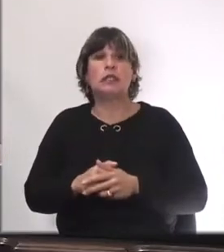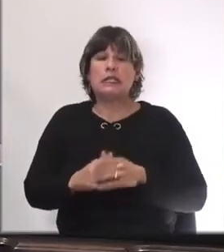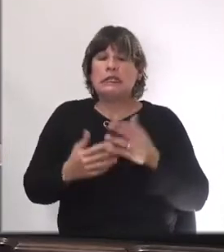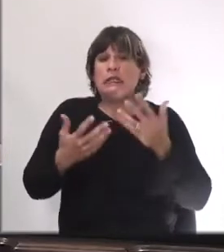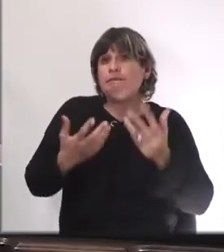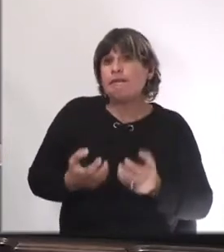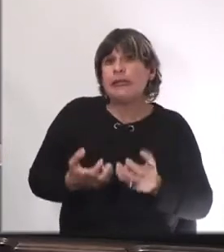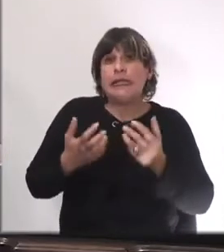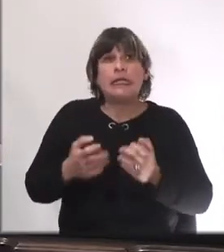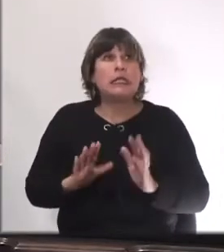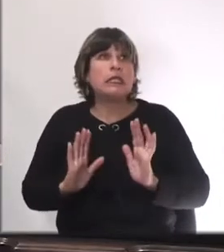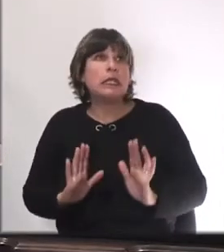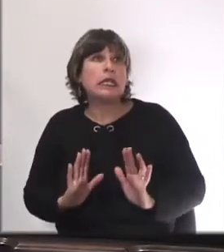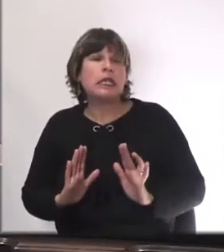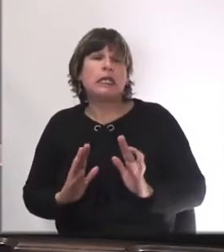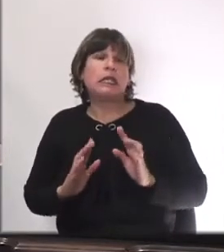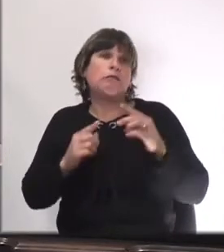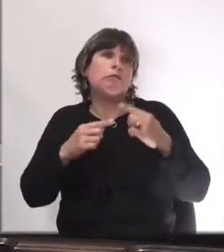intenciones, son